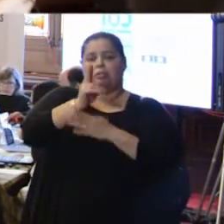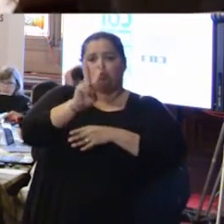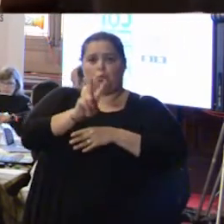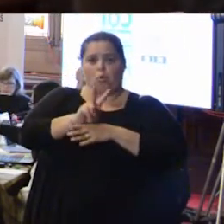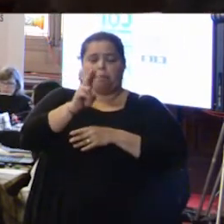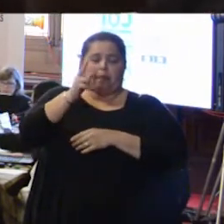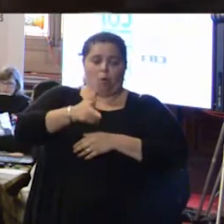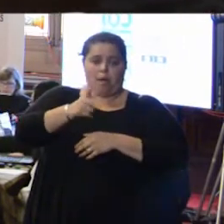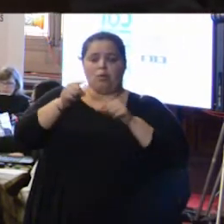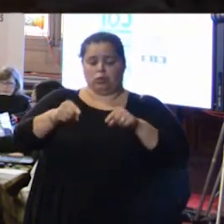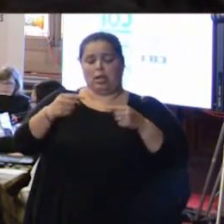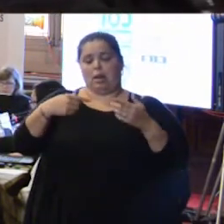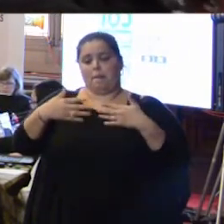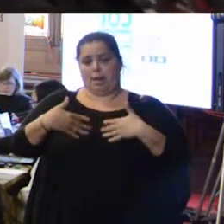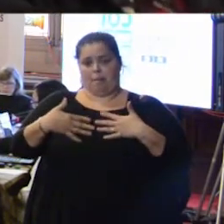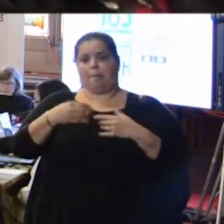Muy buenos días a todos.